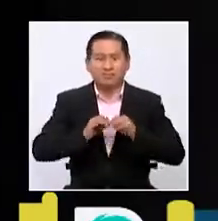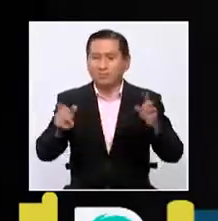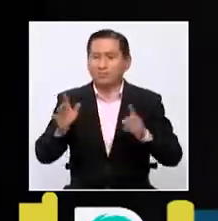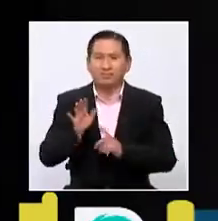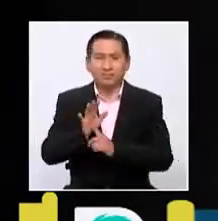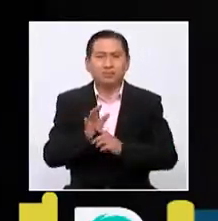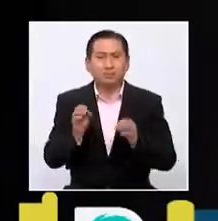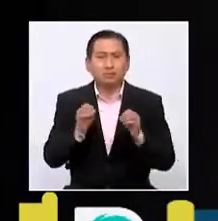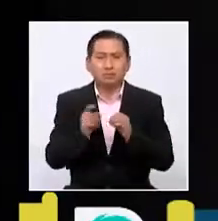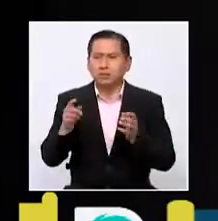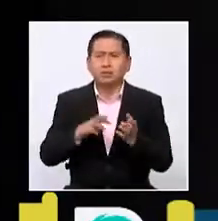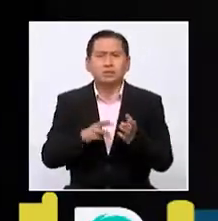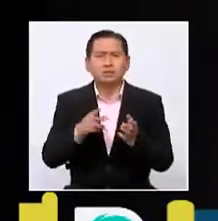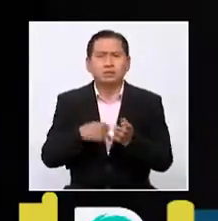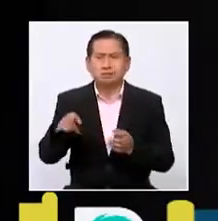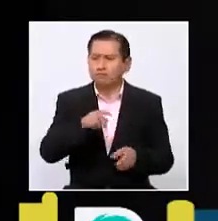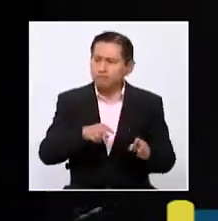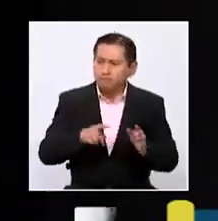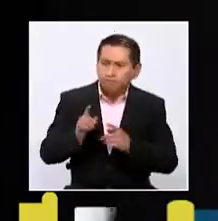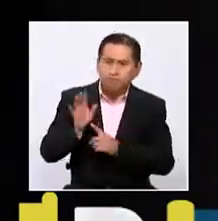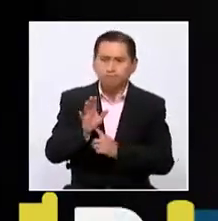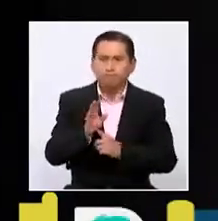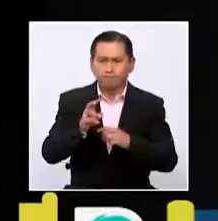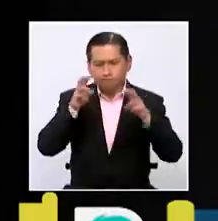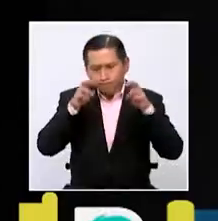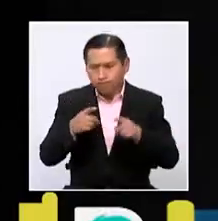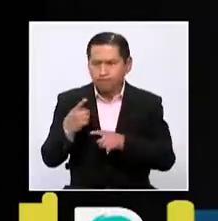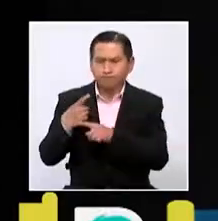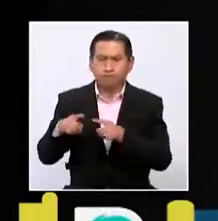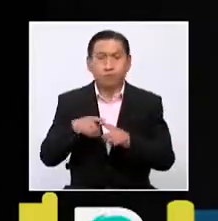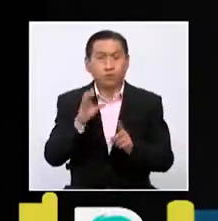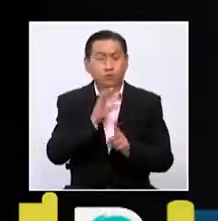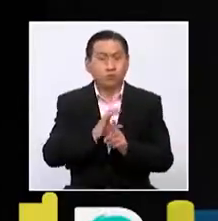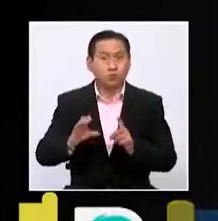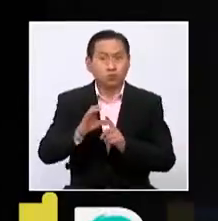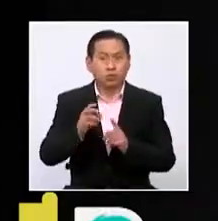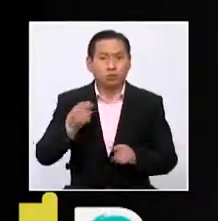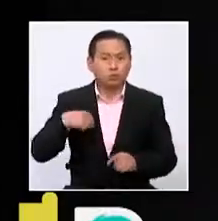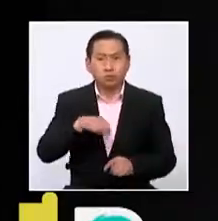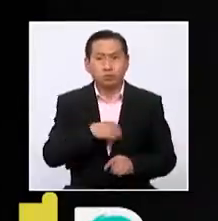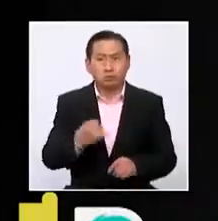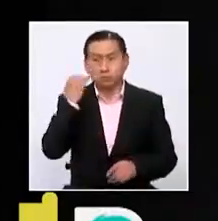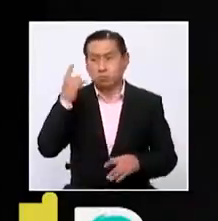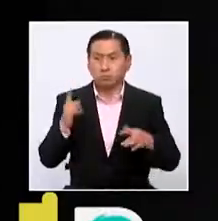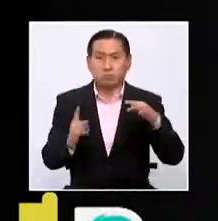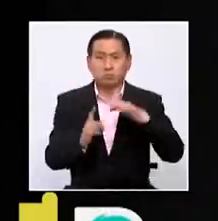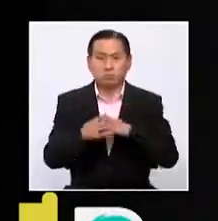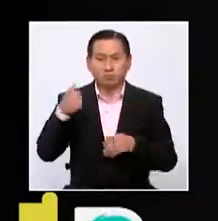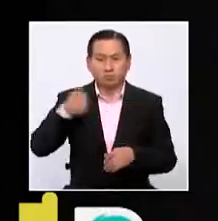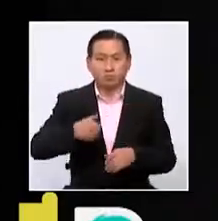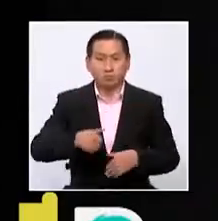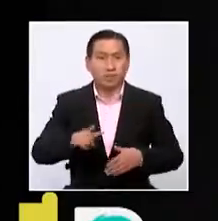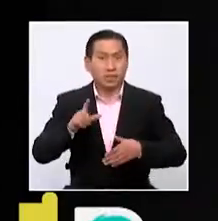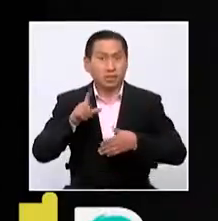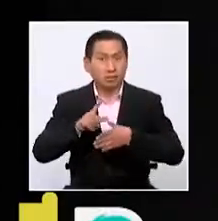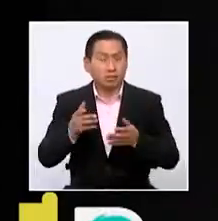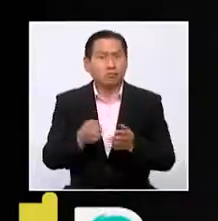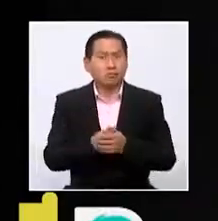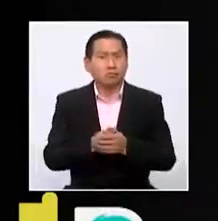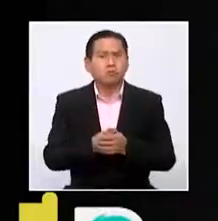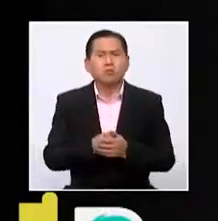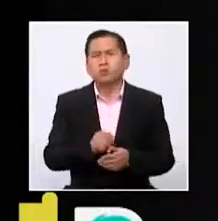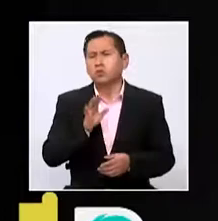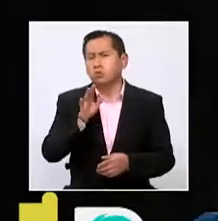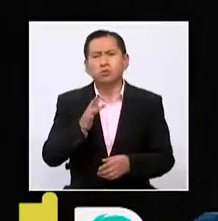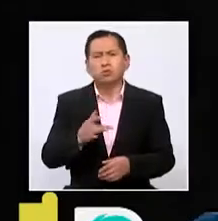para mostrar, analizar o cambiar estéticas culturales que nos hemos creado de nosotros mismos como latinos. ¿Cuál es la